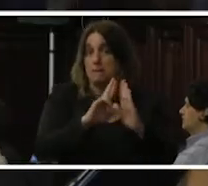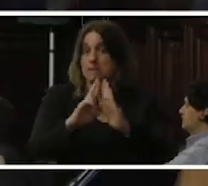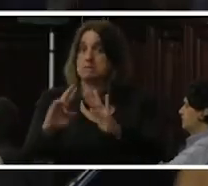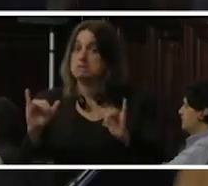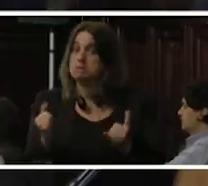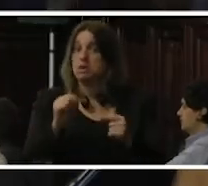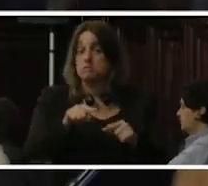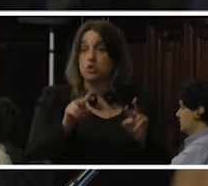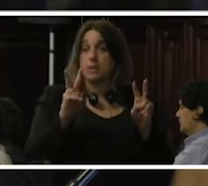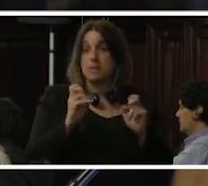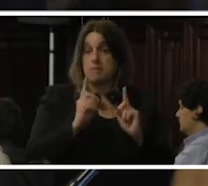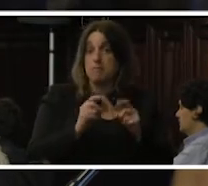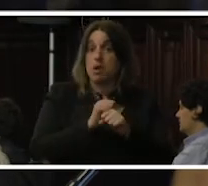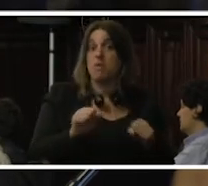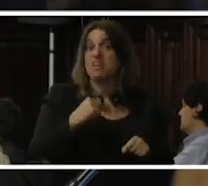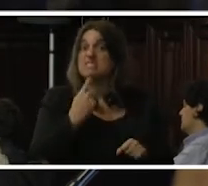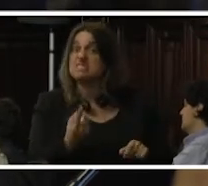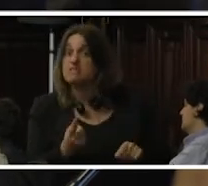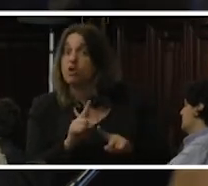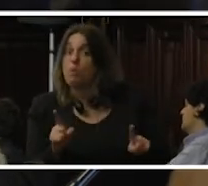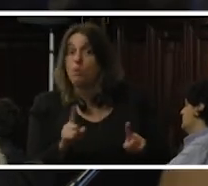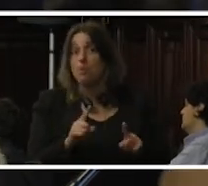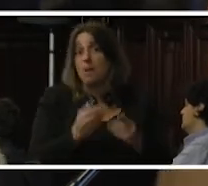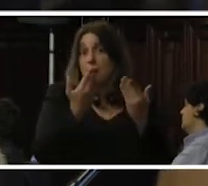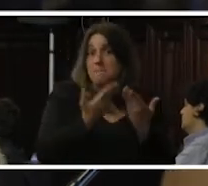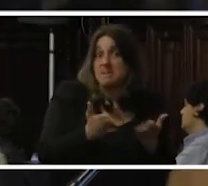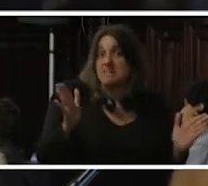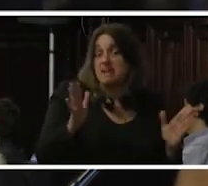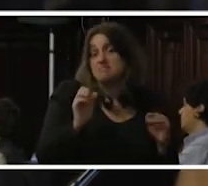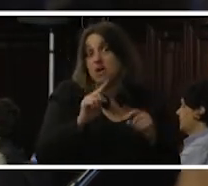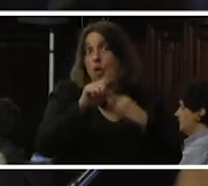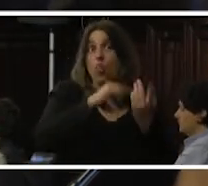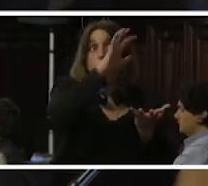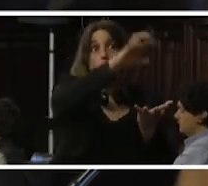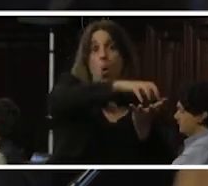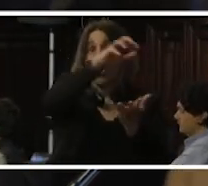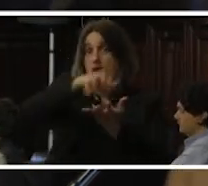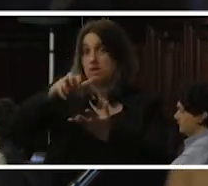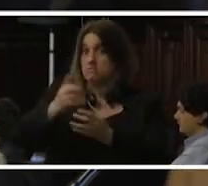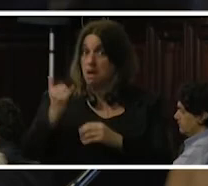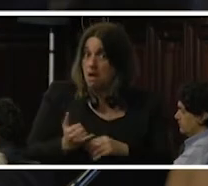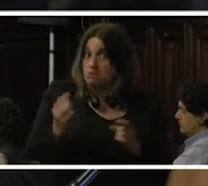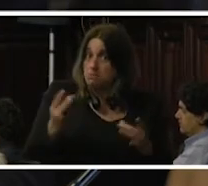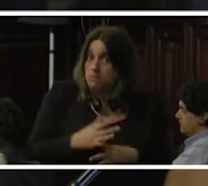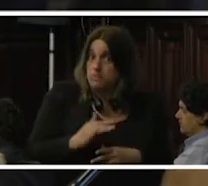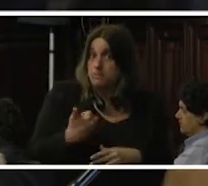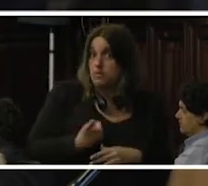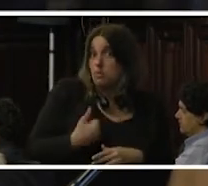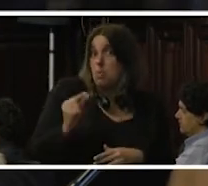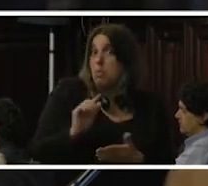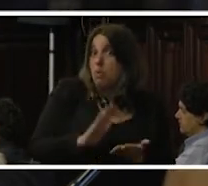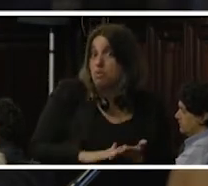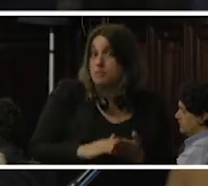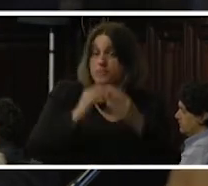estos temas que pudiera servir de pauta para otros lugares, si la hay, comentándolas y compartir.